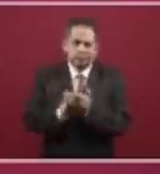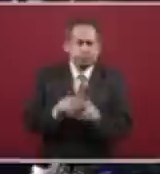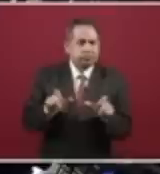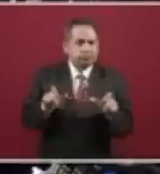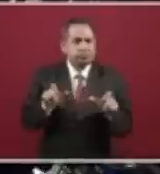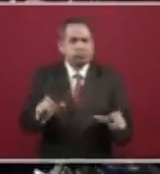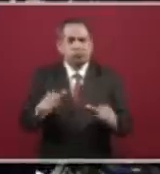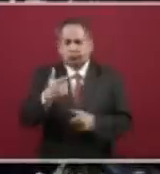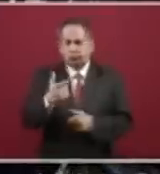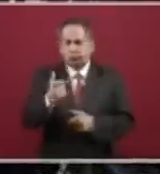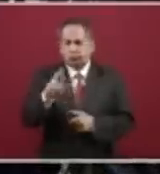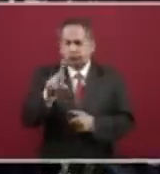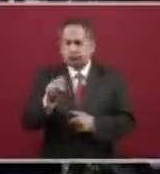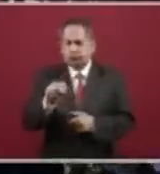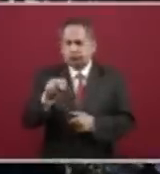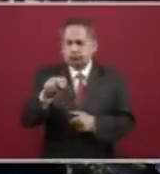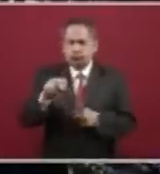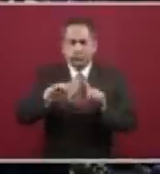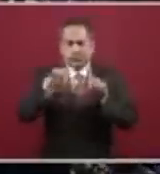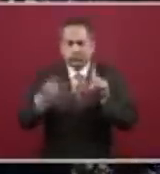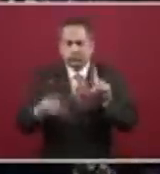la guardia nacional